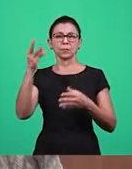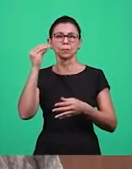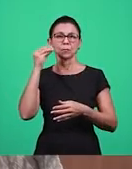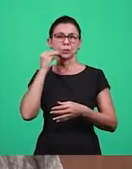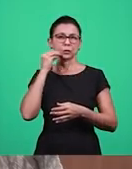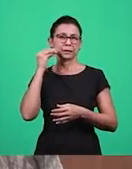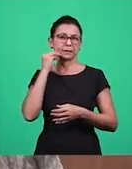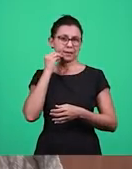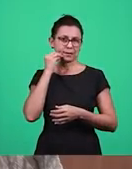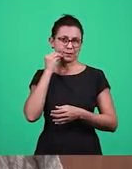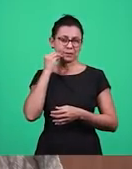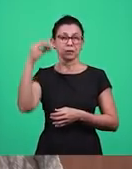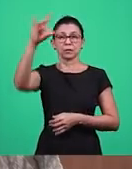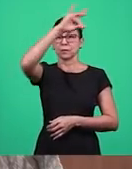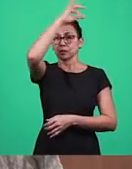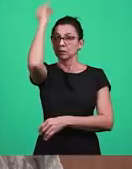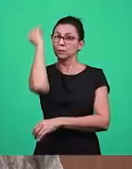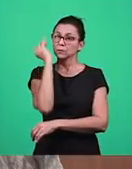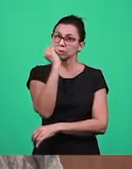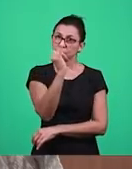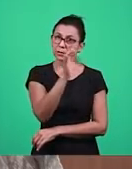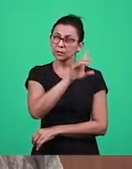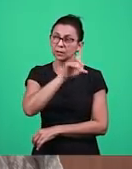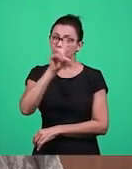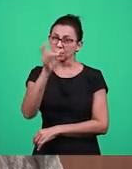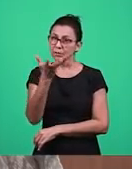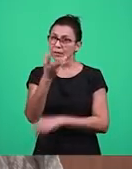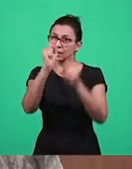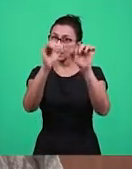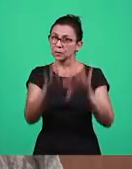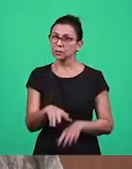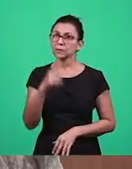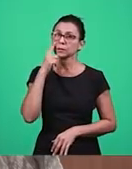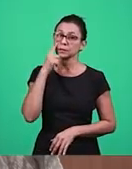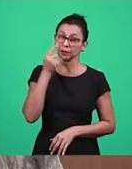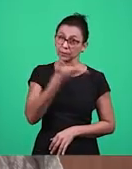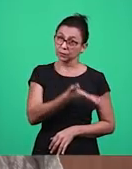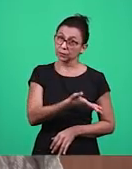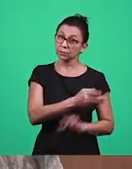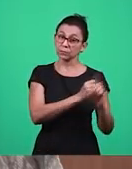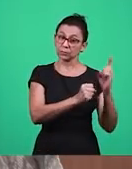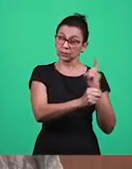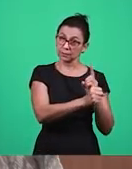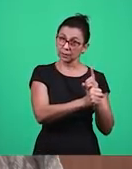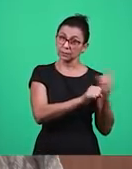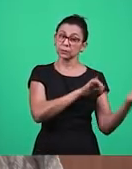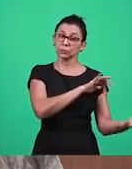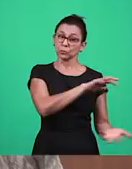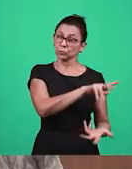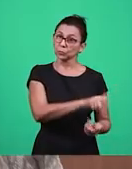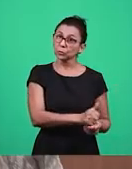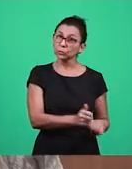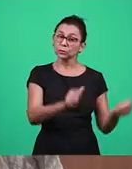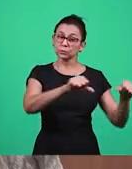decirte hoy, Dios quiere bendecirte. Usted está bajo un juicio, usted está viviendo, yendo a la